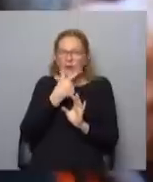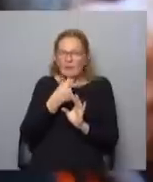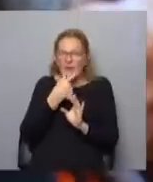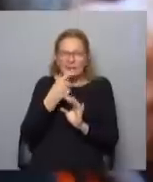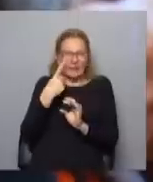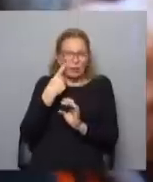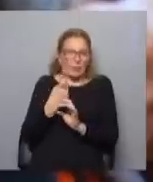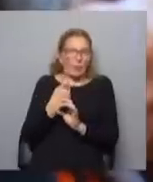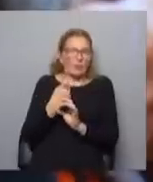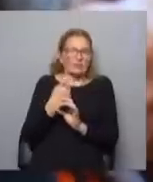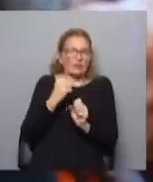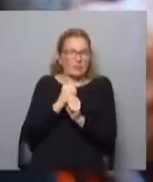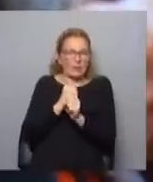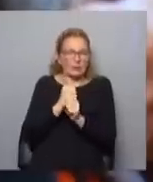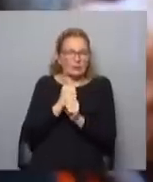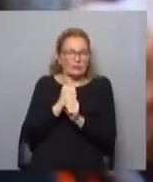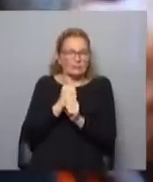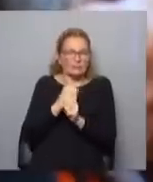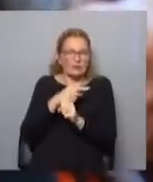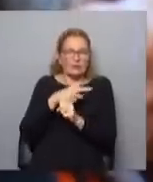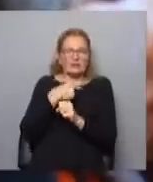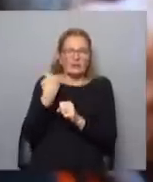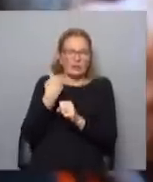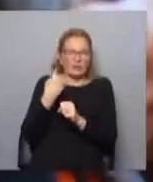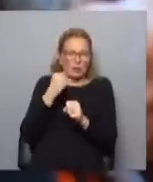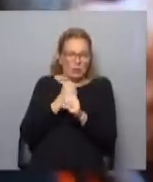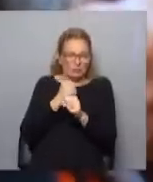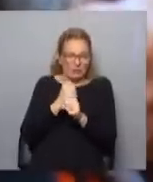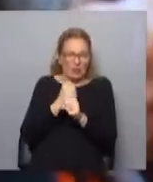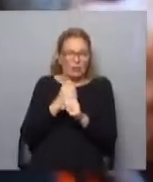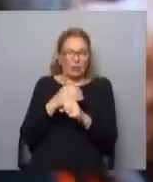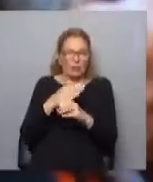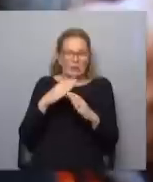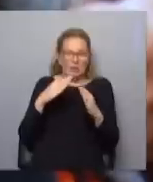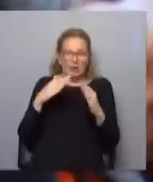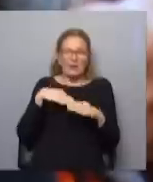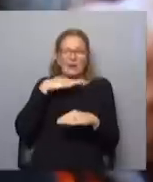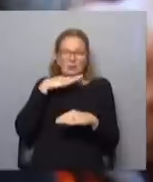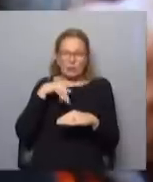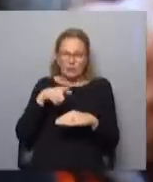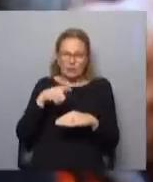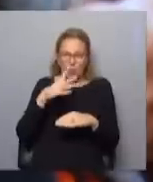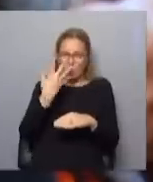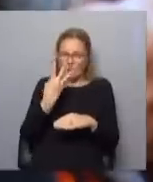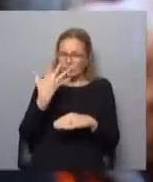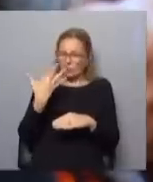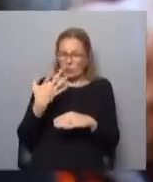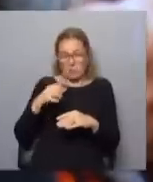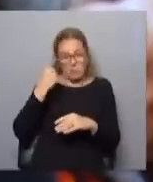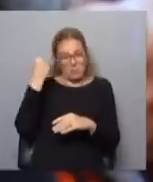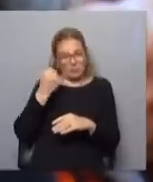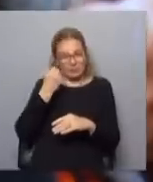identificar la industria frigorífica encadenó y que muy grande tienes 45 están dando a full